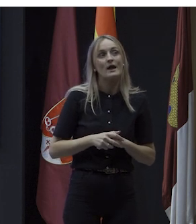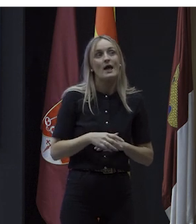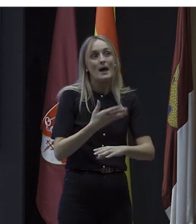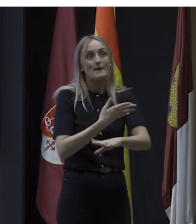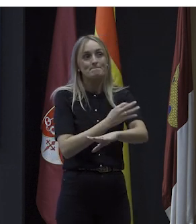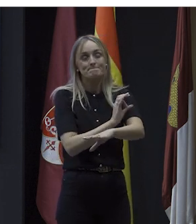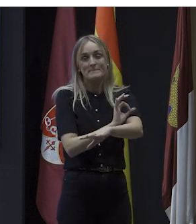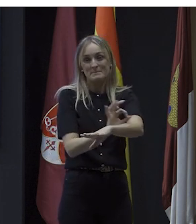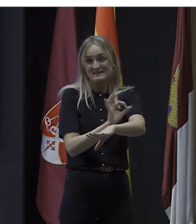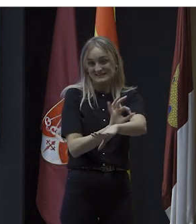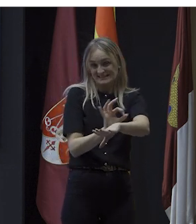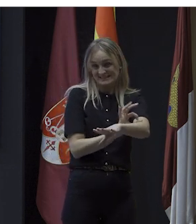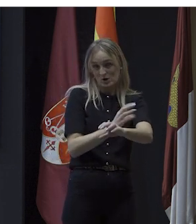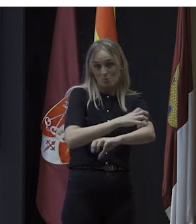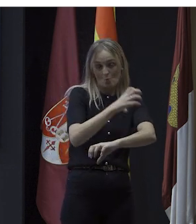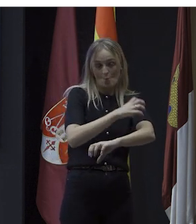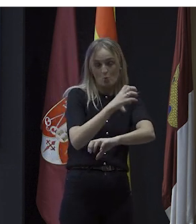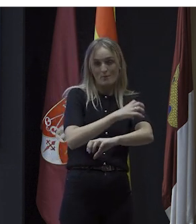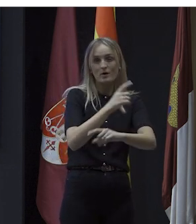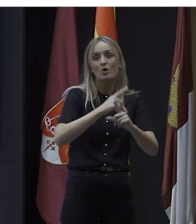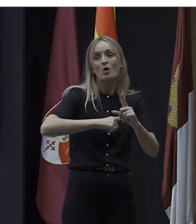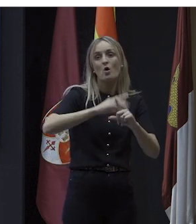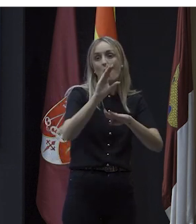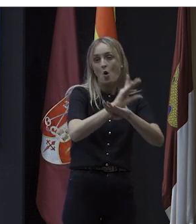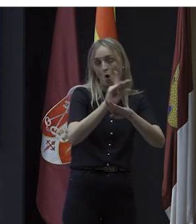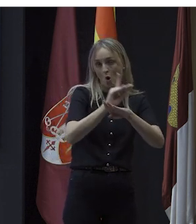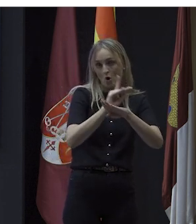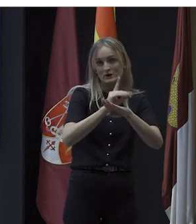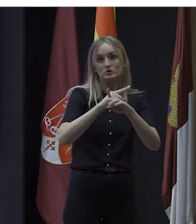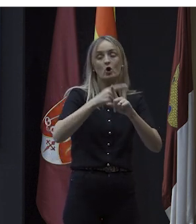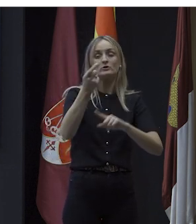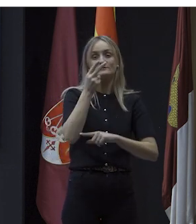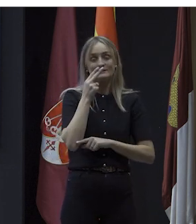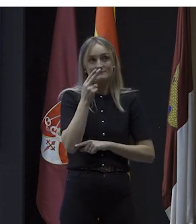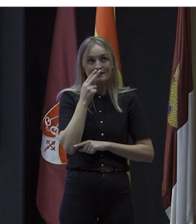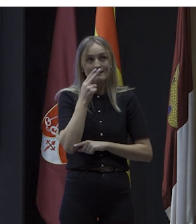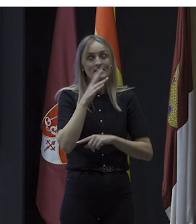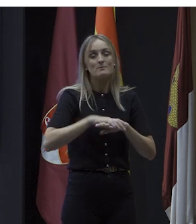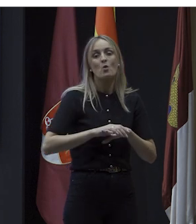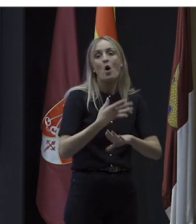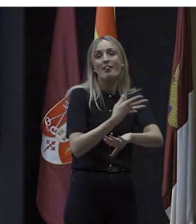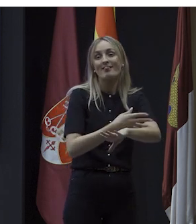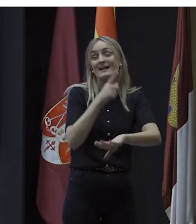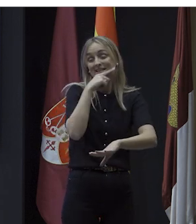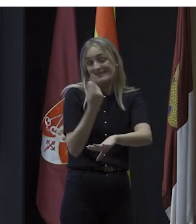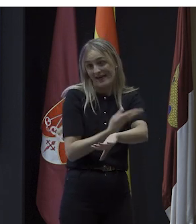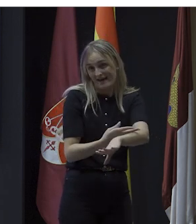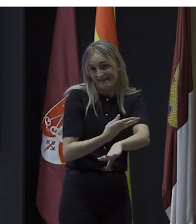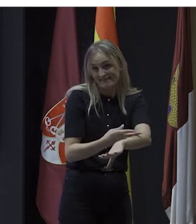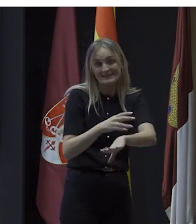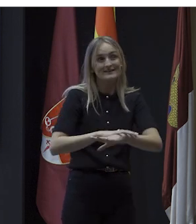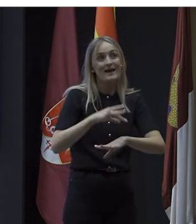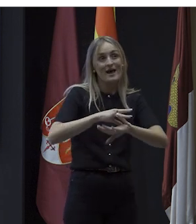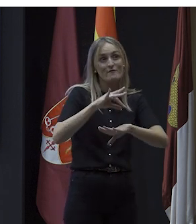arterial, el colesterol alto, el tabaquismo, la diabetes, los antecedentes familiares de enfermedad